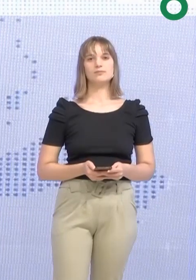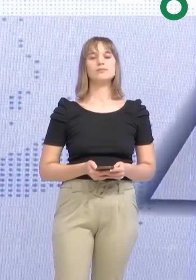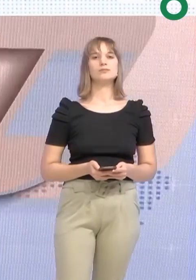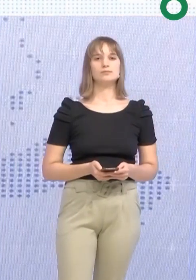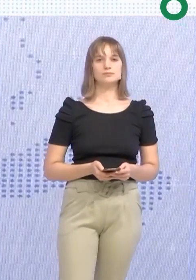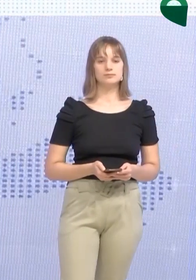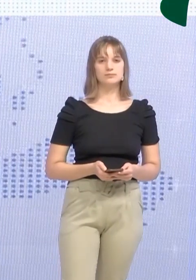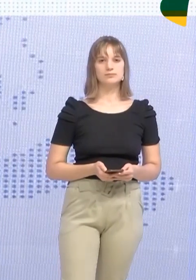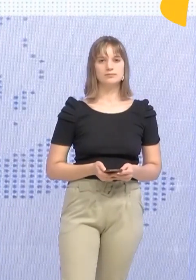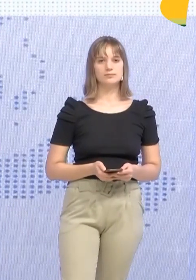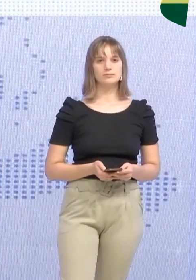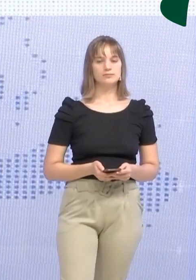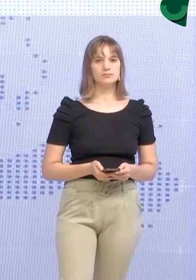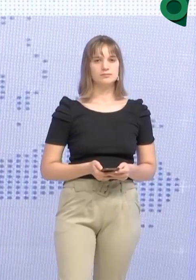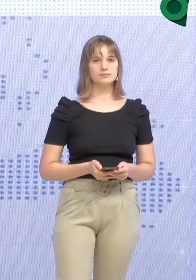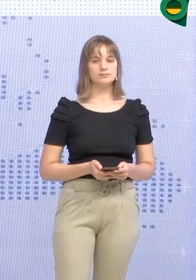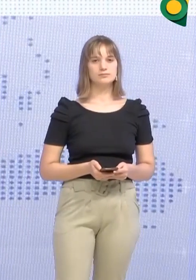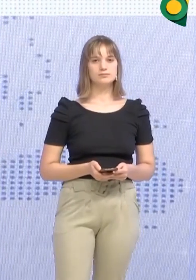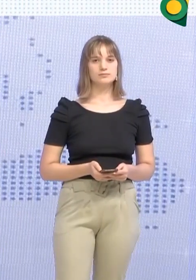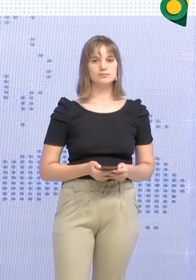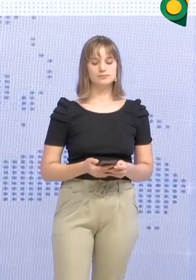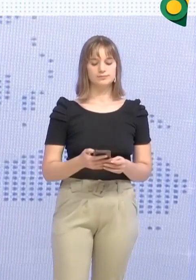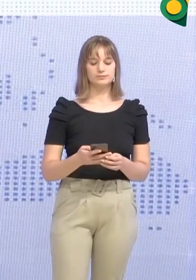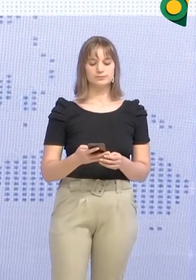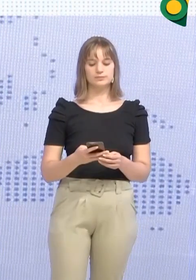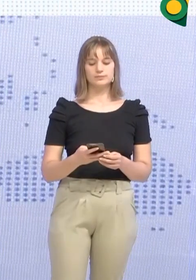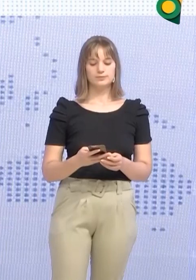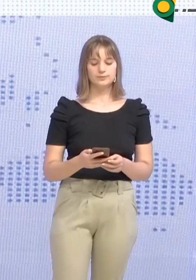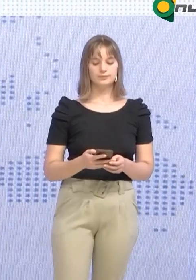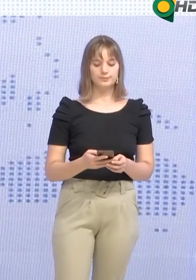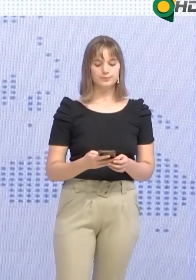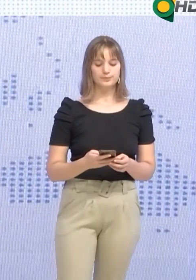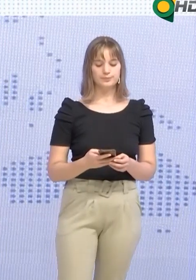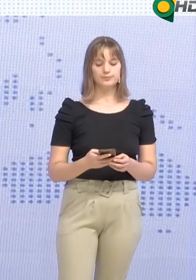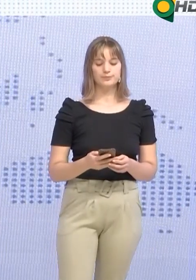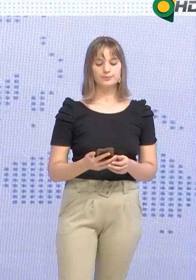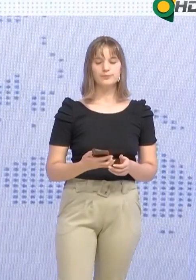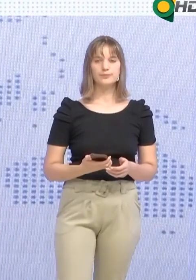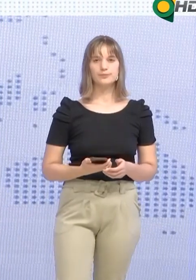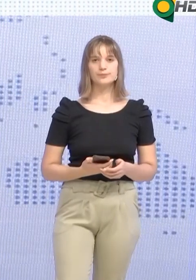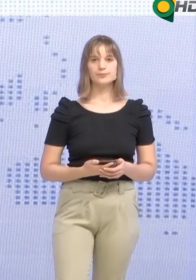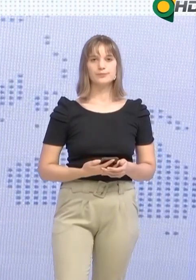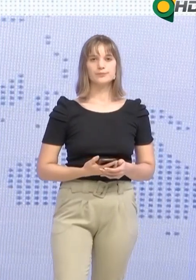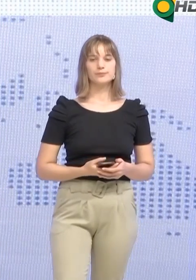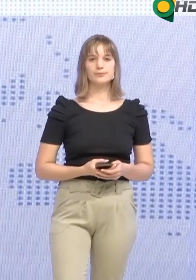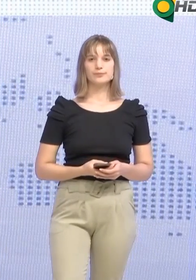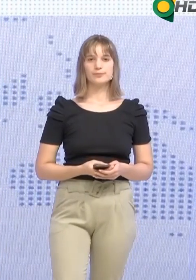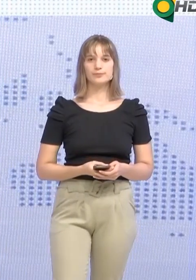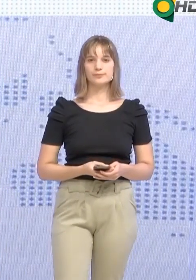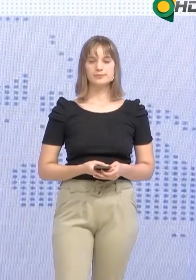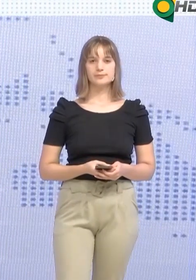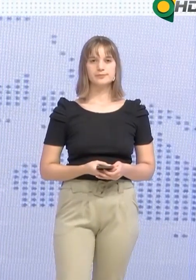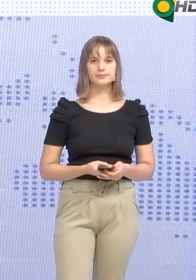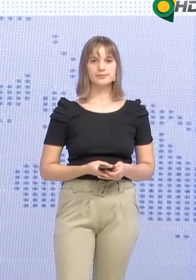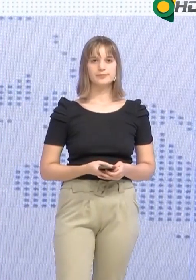llamada, trato de ingresar a mi cuenta a ver si efectivamente la tengo bloqueada. Sí. Pues si la tengo bloqueada es porque ese ciberdelincuente